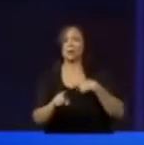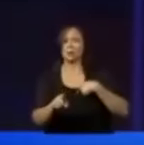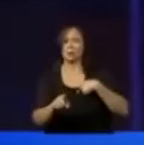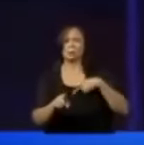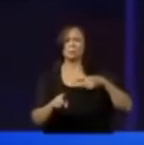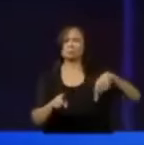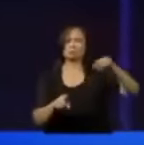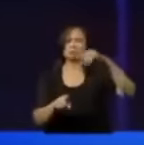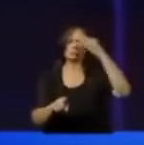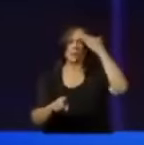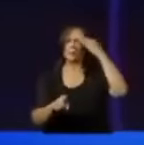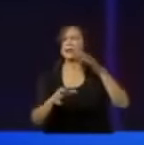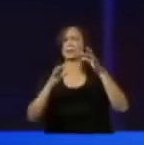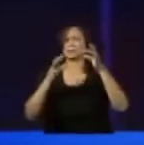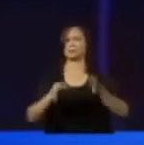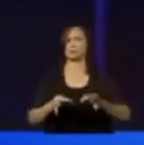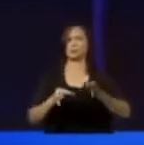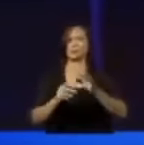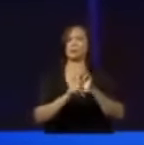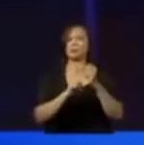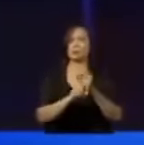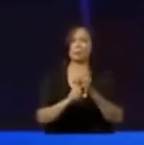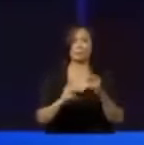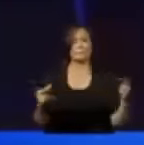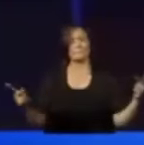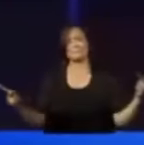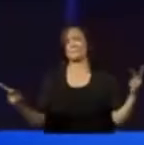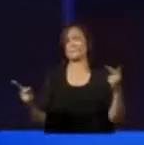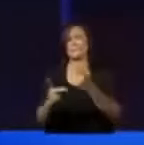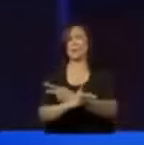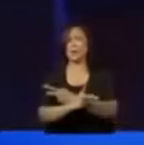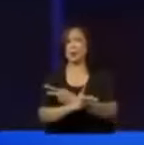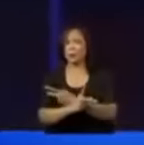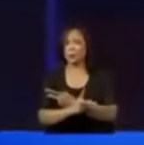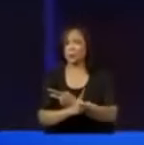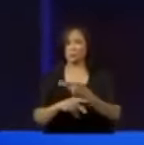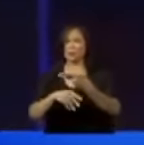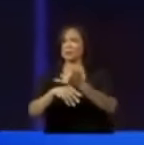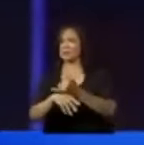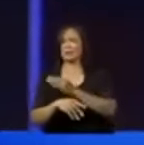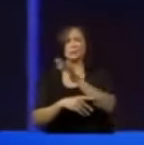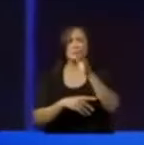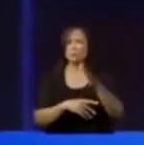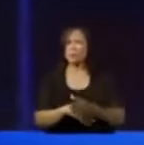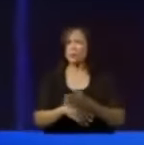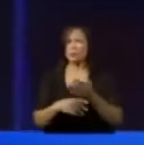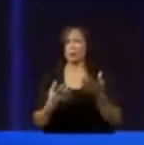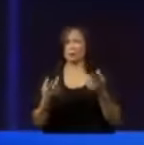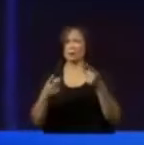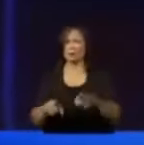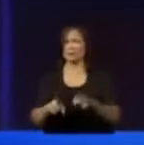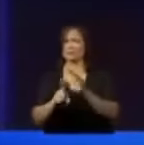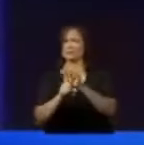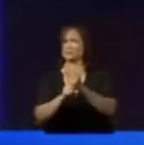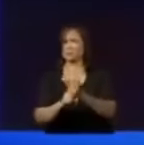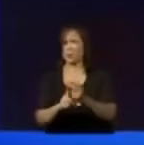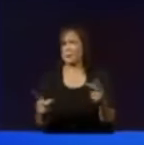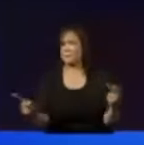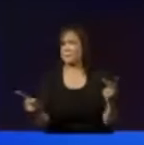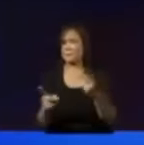tenido en estos 3 años ante la situación más grave jamás de Haití. Nunca antes la situación de